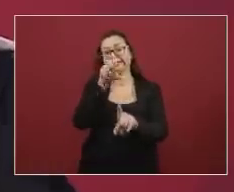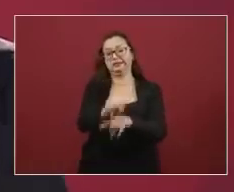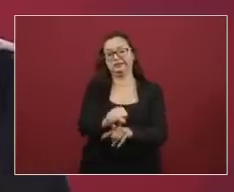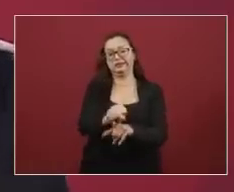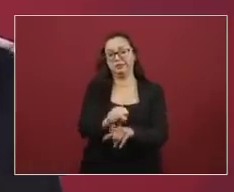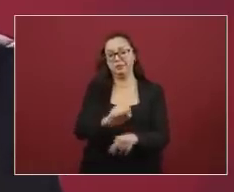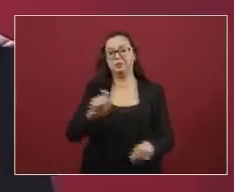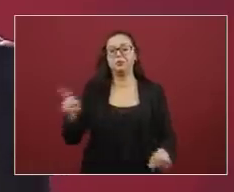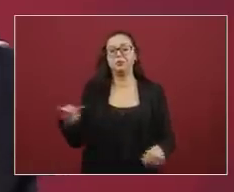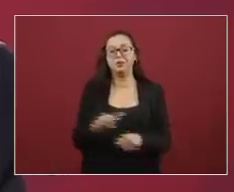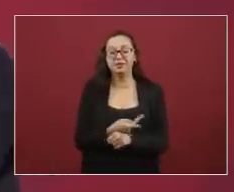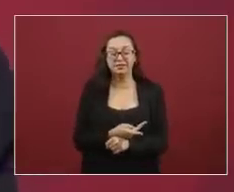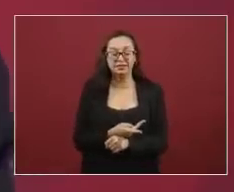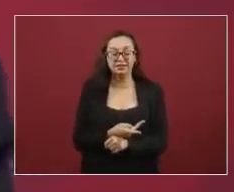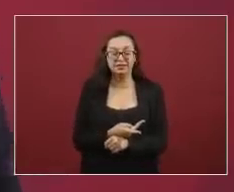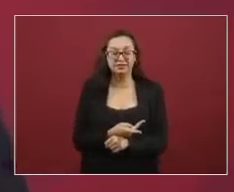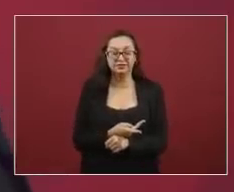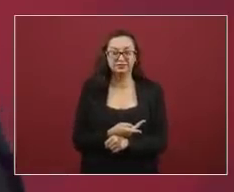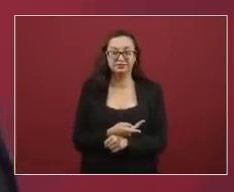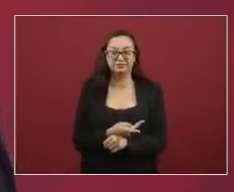hay quienes